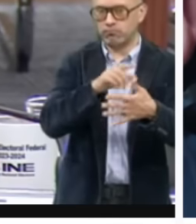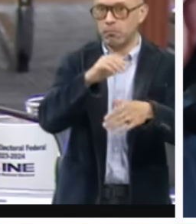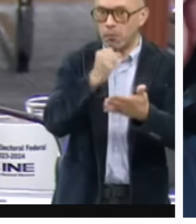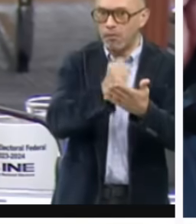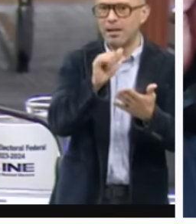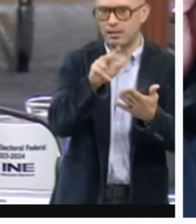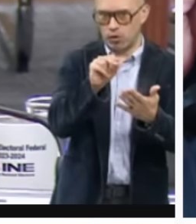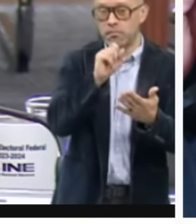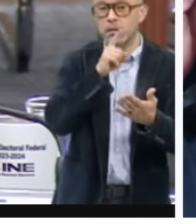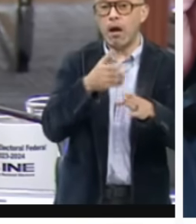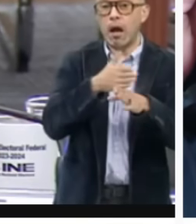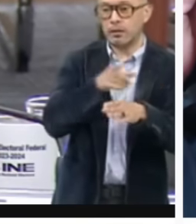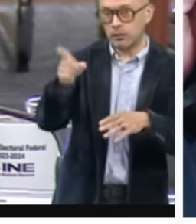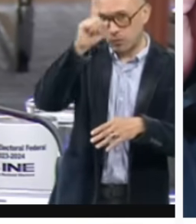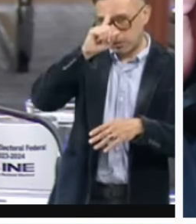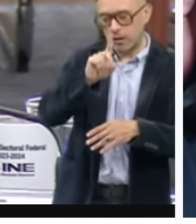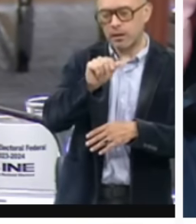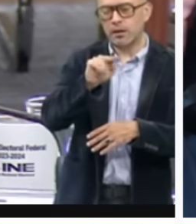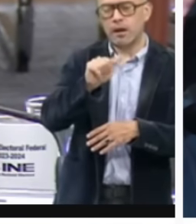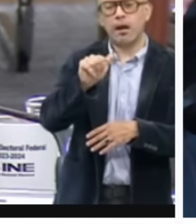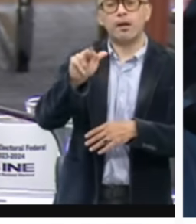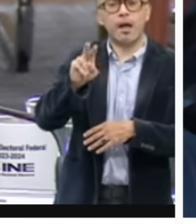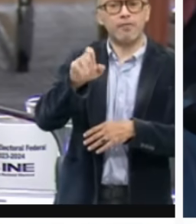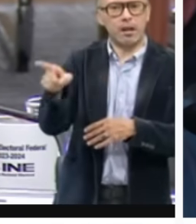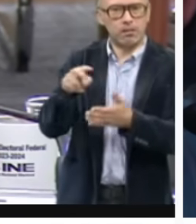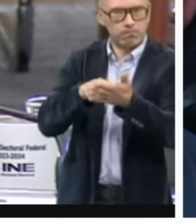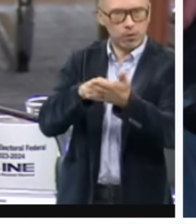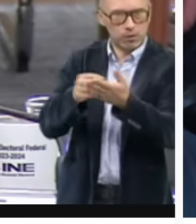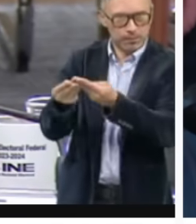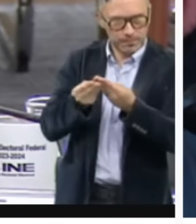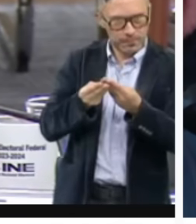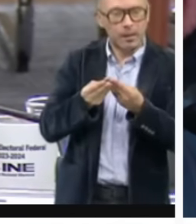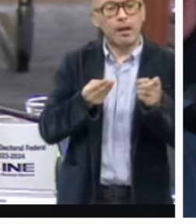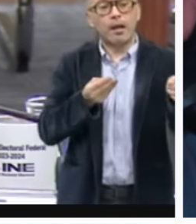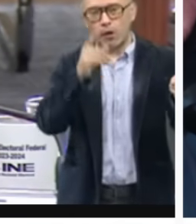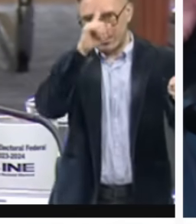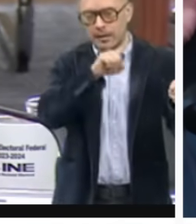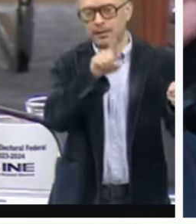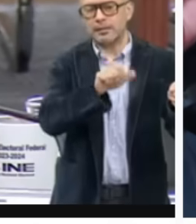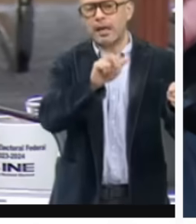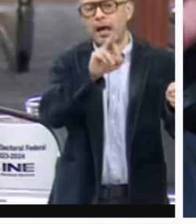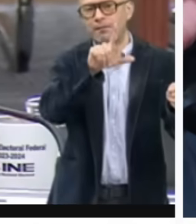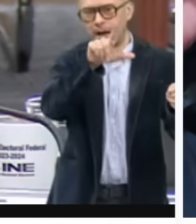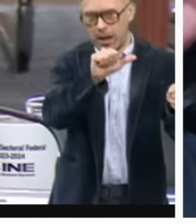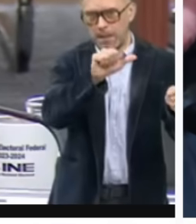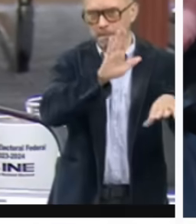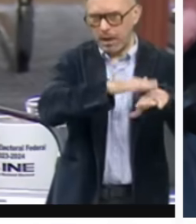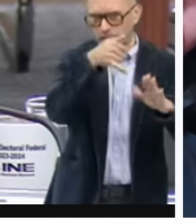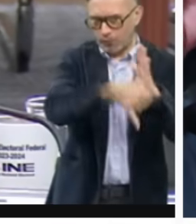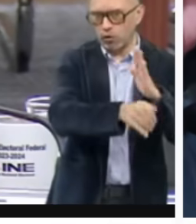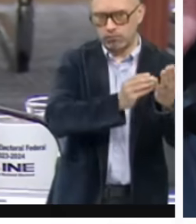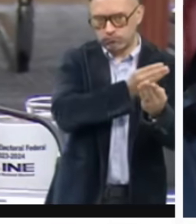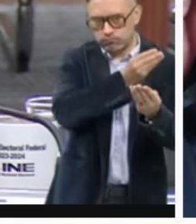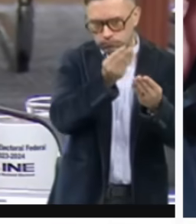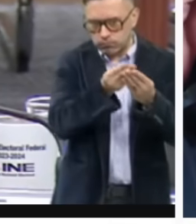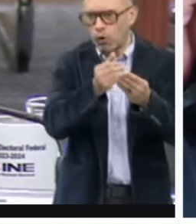consejera Dania Rabel y la propuesta de complemento de la consejera Zavala y acompañada por varios compañeros de incluir